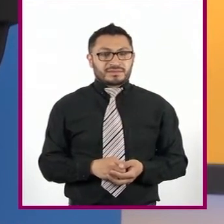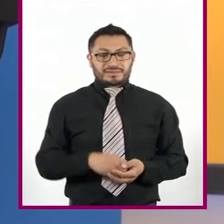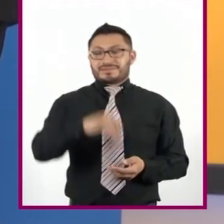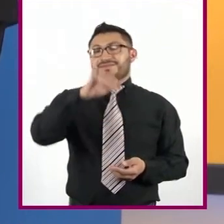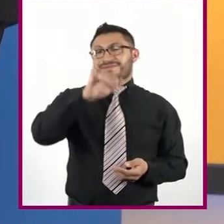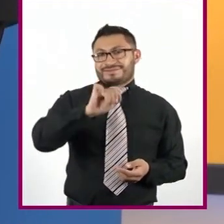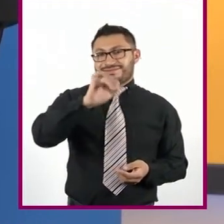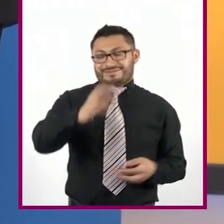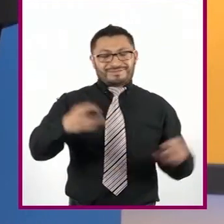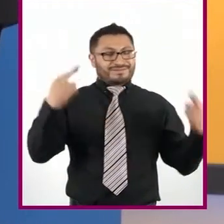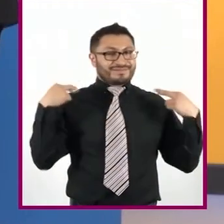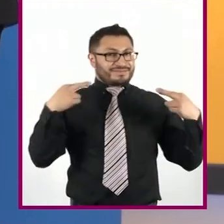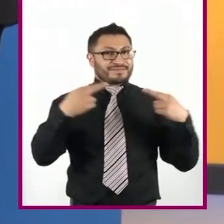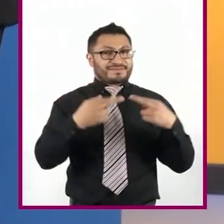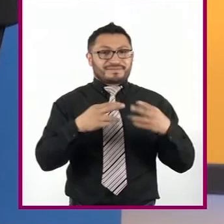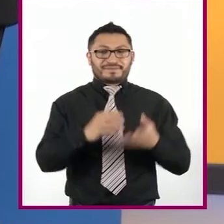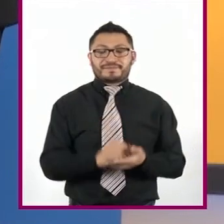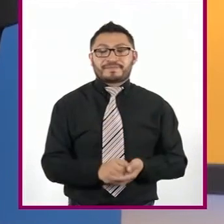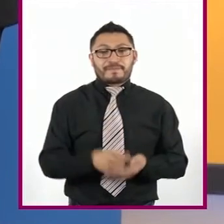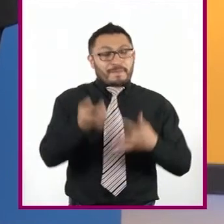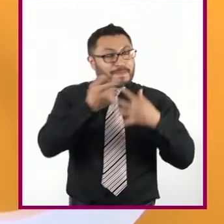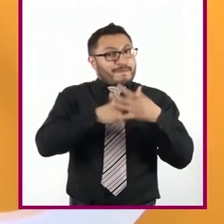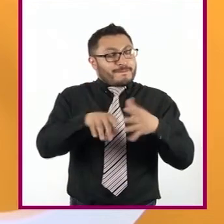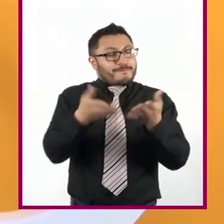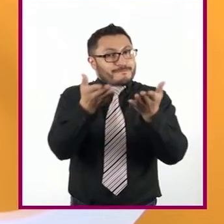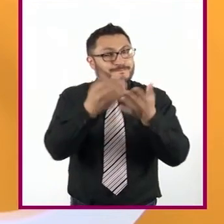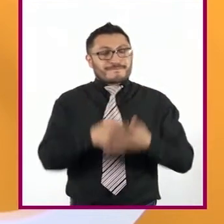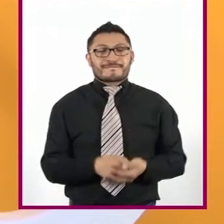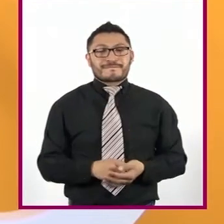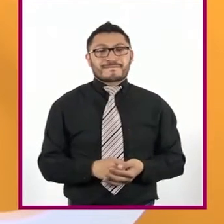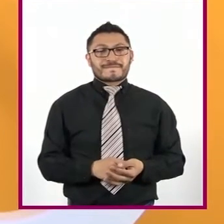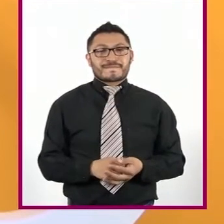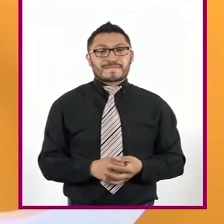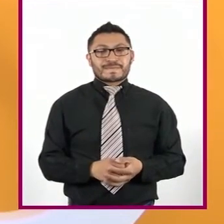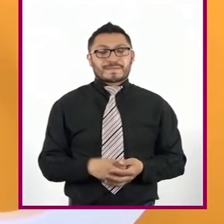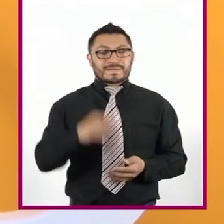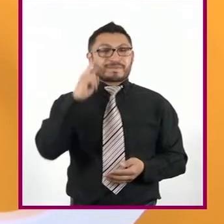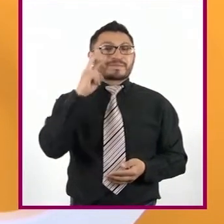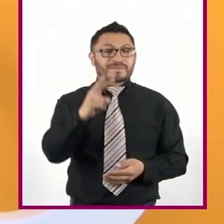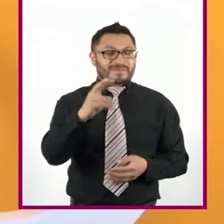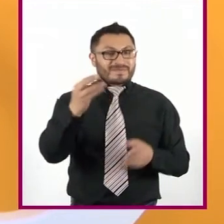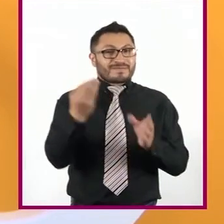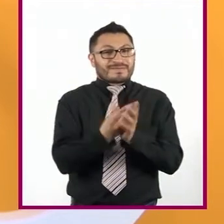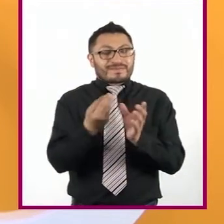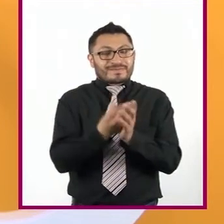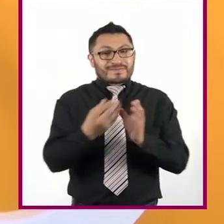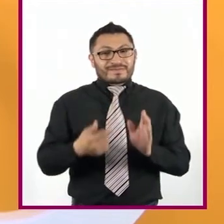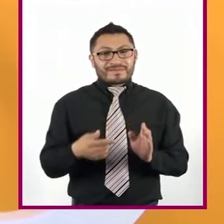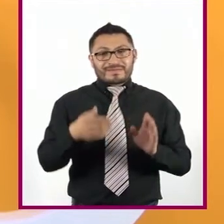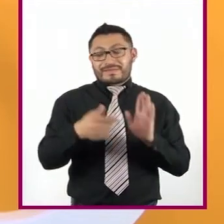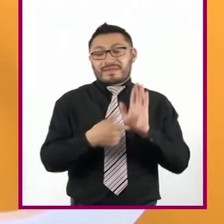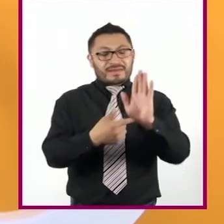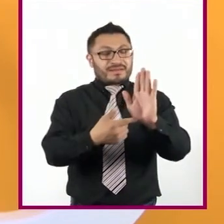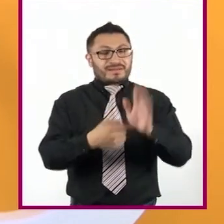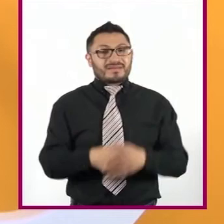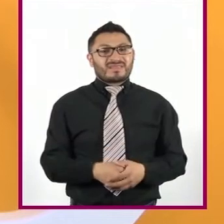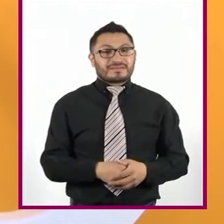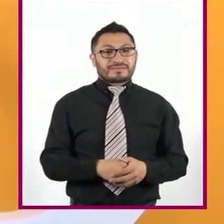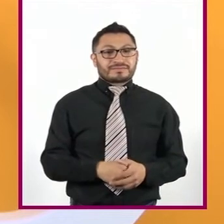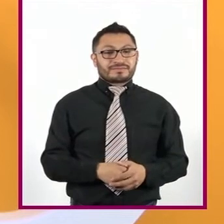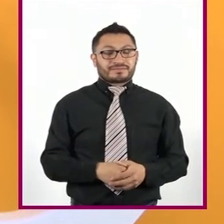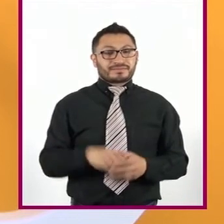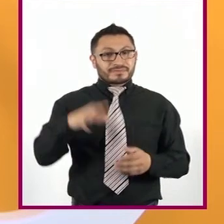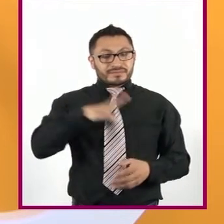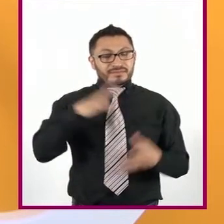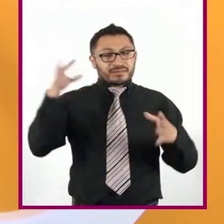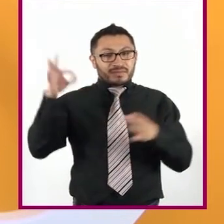Claro que sí, profesor Alberto. Empecemos. Veamos la siguiente situación problemática. En una votación